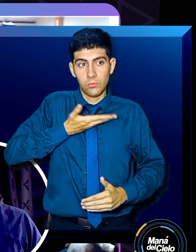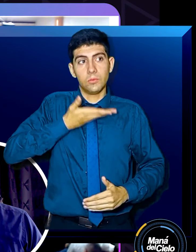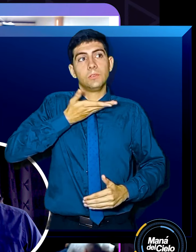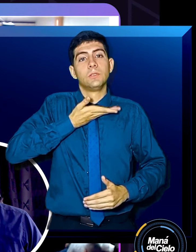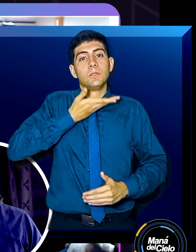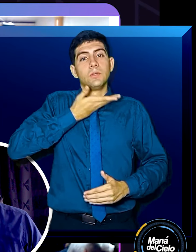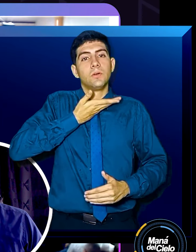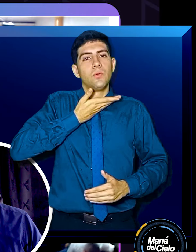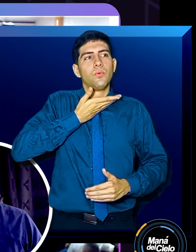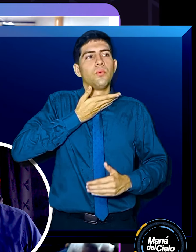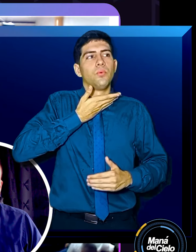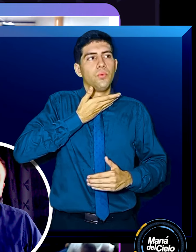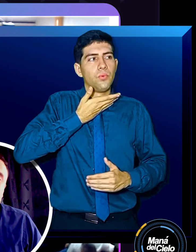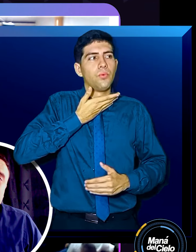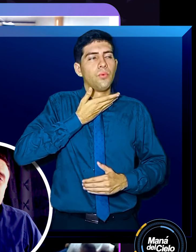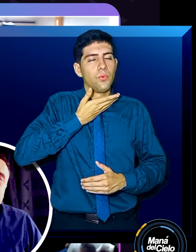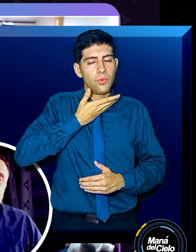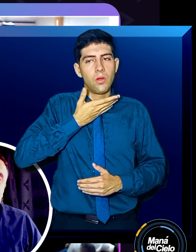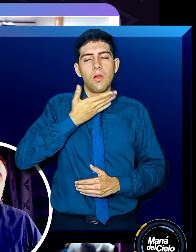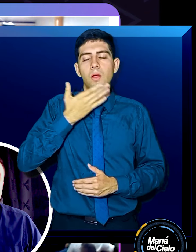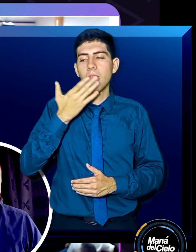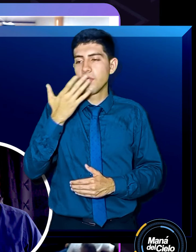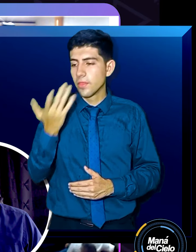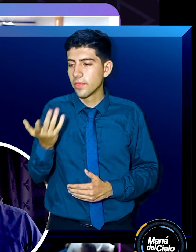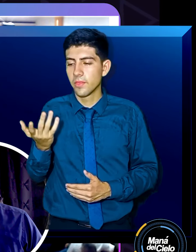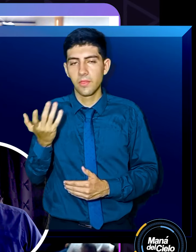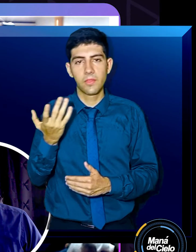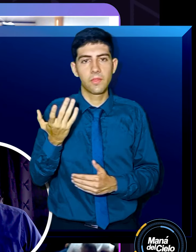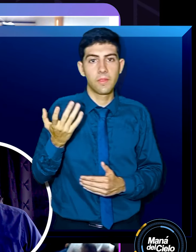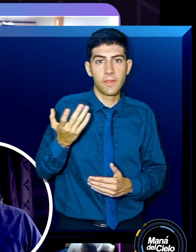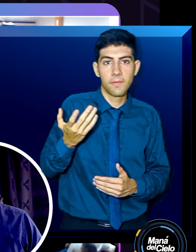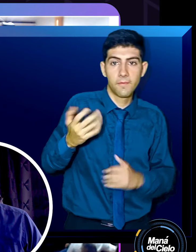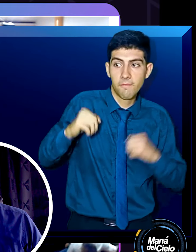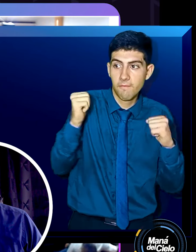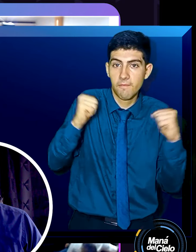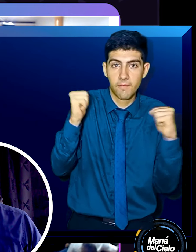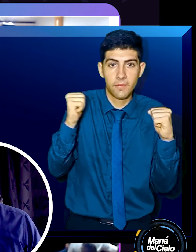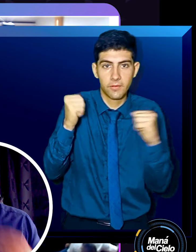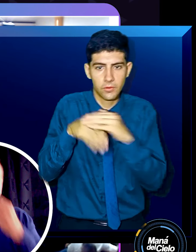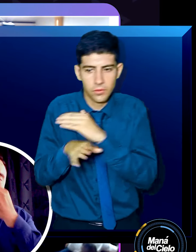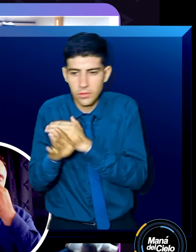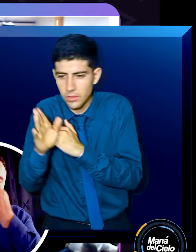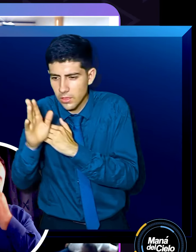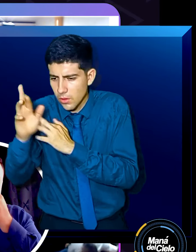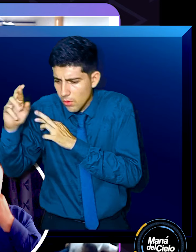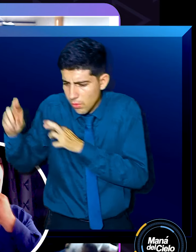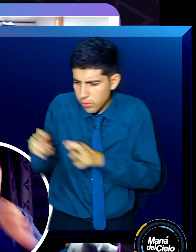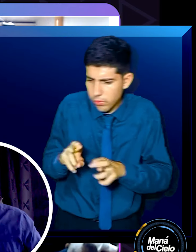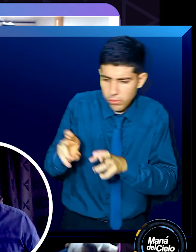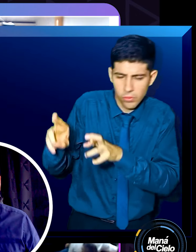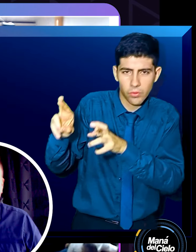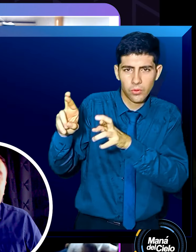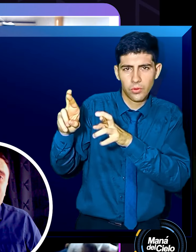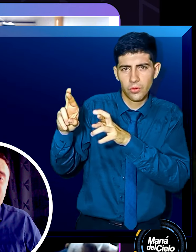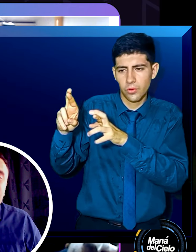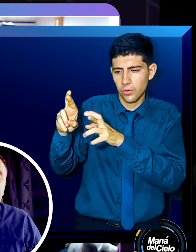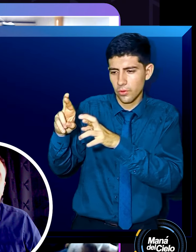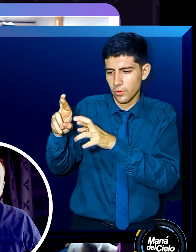fresca. Entonces me llevó al río y yo entré hasta los tobillos. Estaba fresco, pero se puso